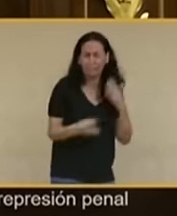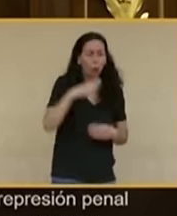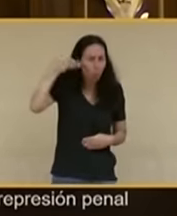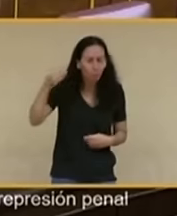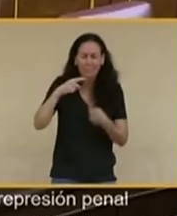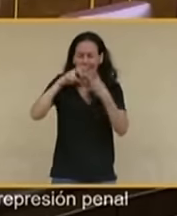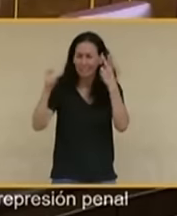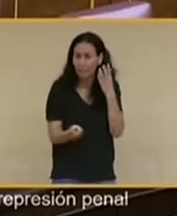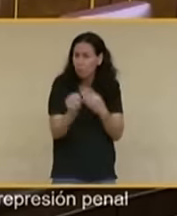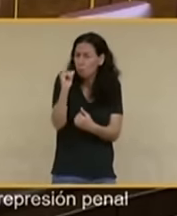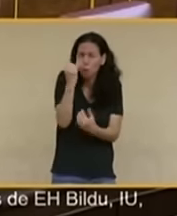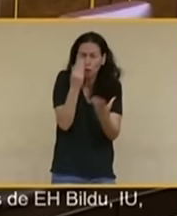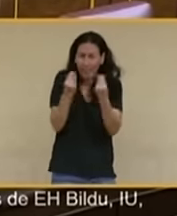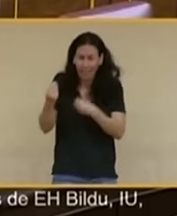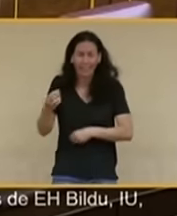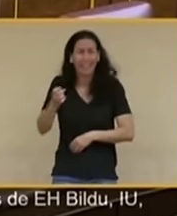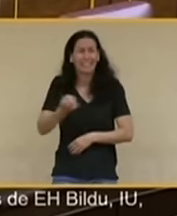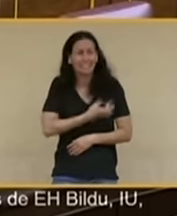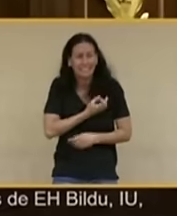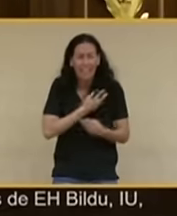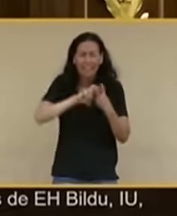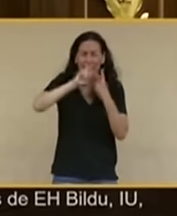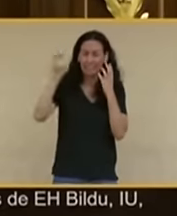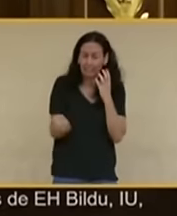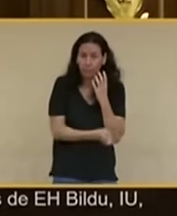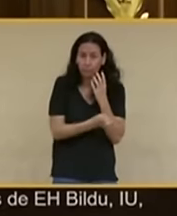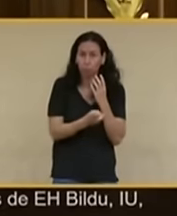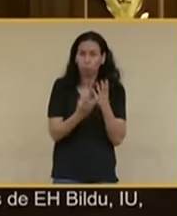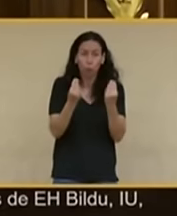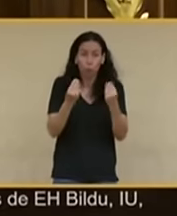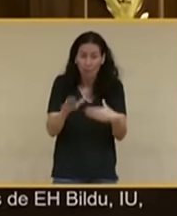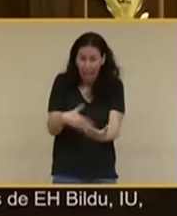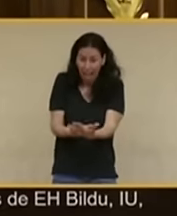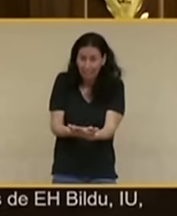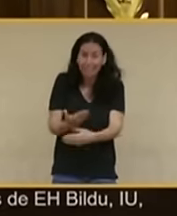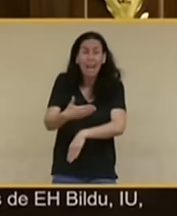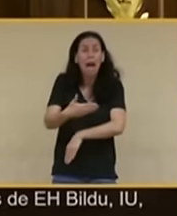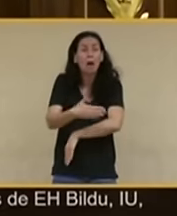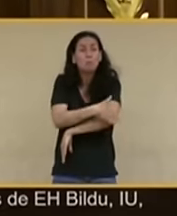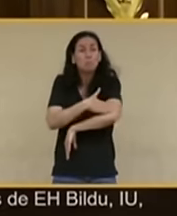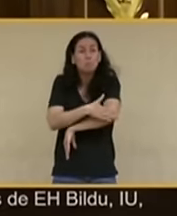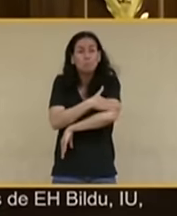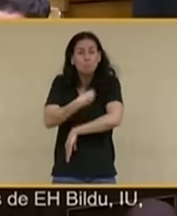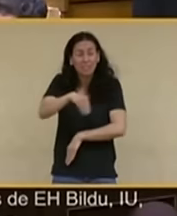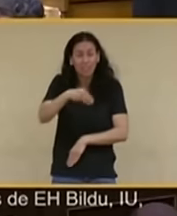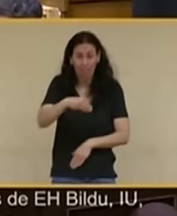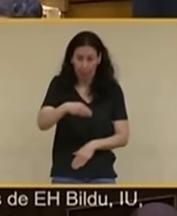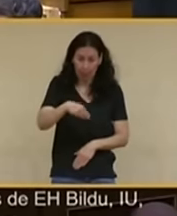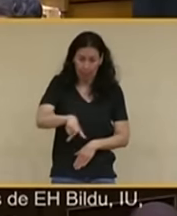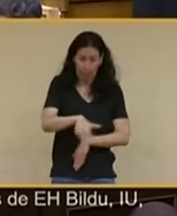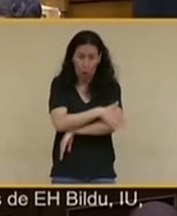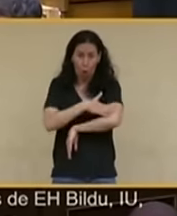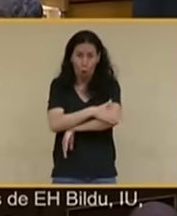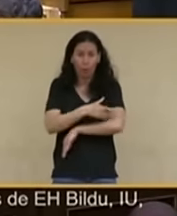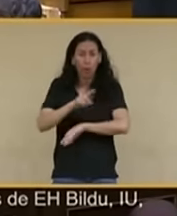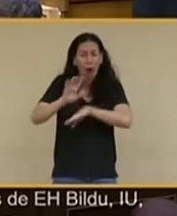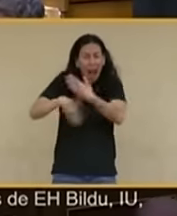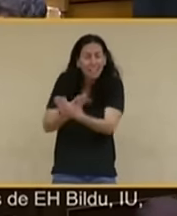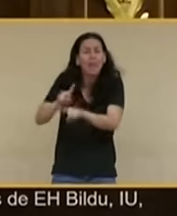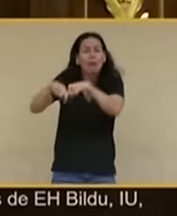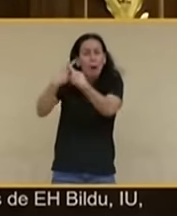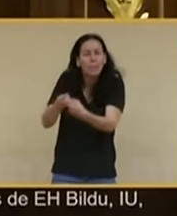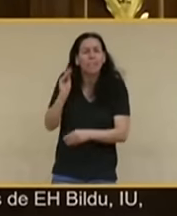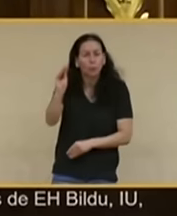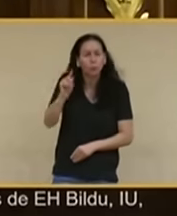en activistas sociales y sindicalistas de todo tipo. Ni siquiera el presidente de gobierno y su familia se han librado de la furia inquisitorial de